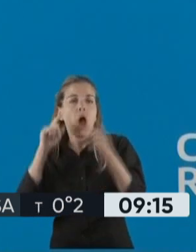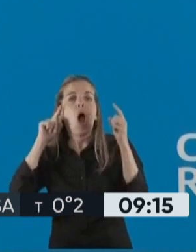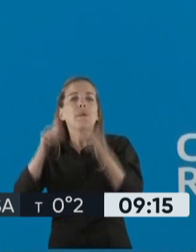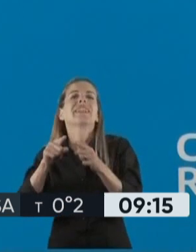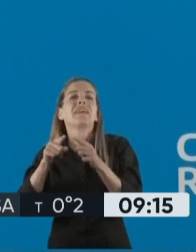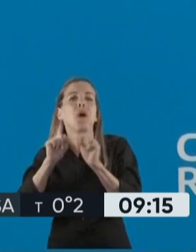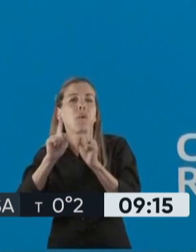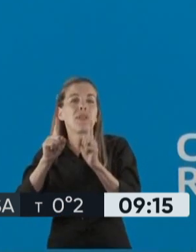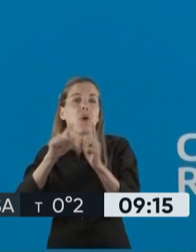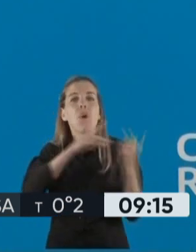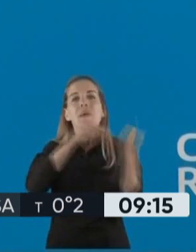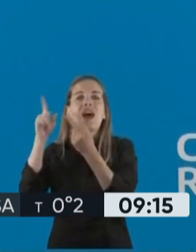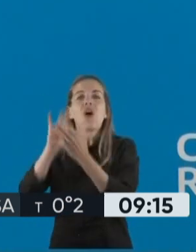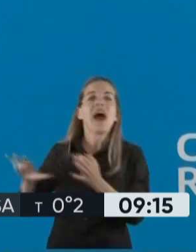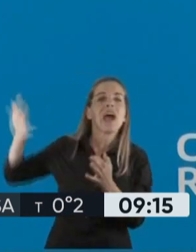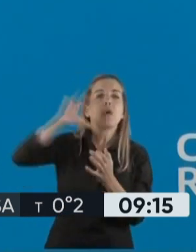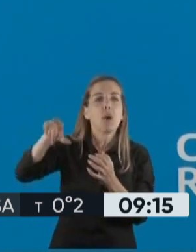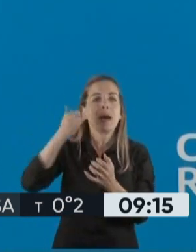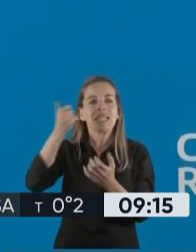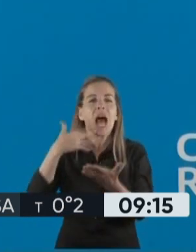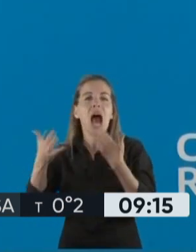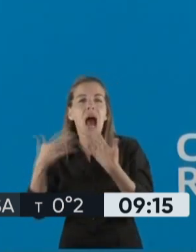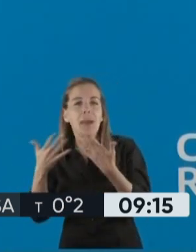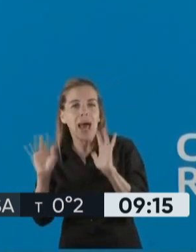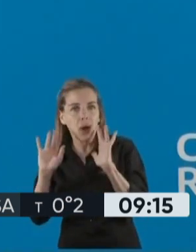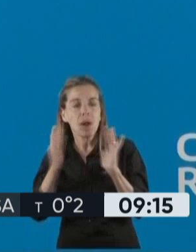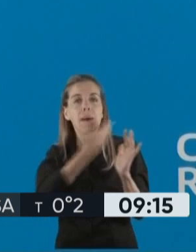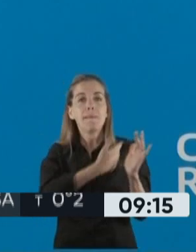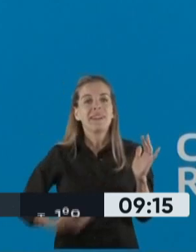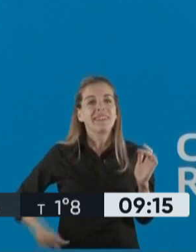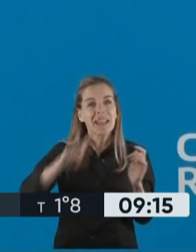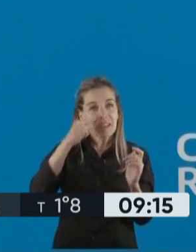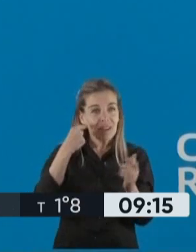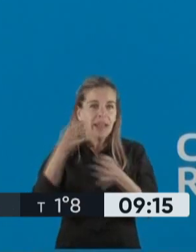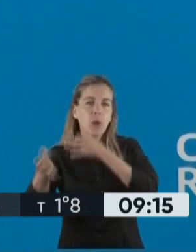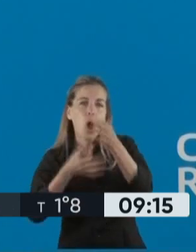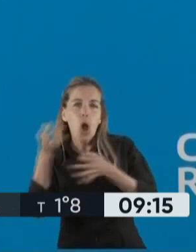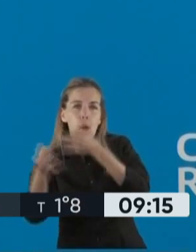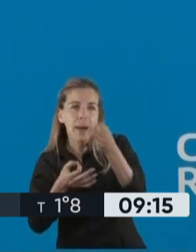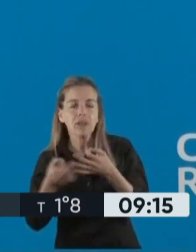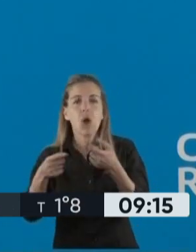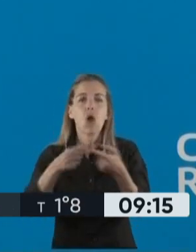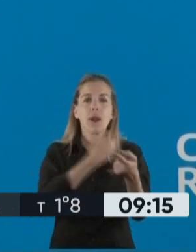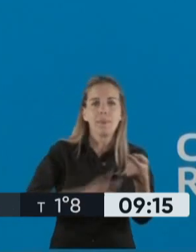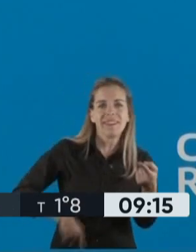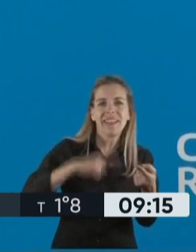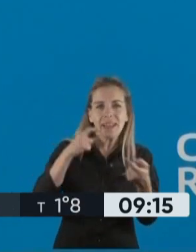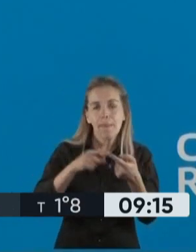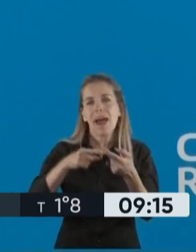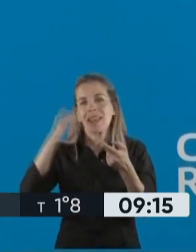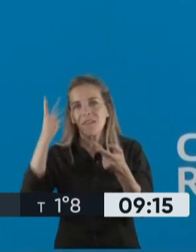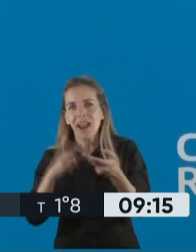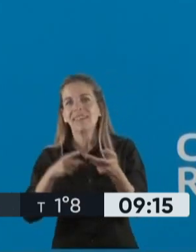llevó adelante a Europa hace unas semanas atrás. Ustedes saben que allí el presidente Fernández conversó con sus pares de España, de Francia,